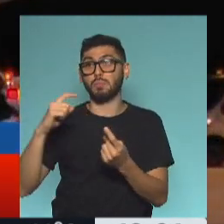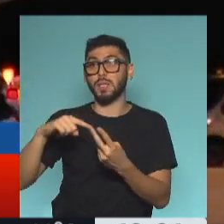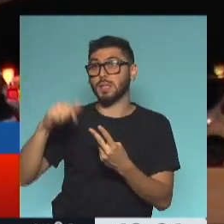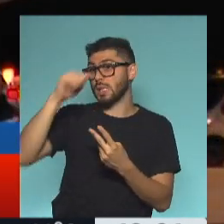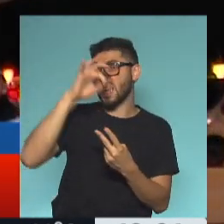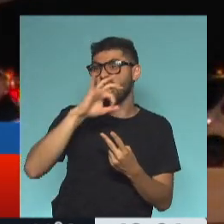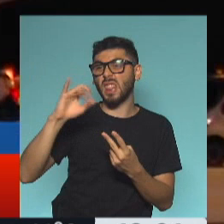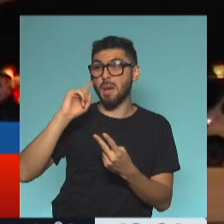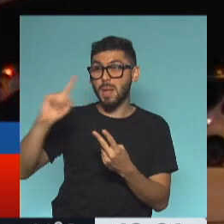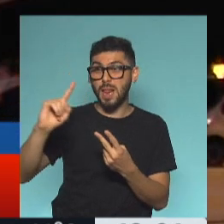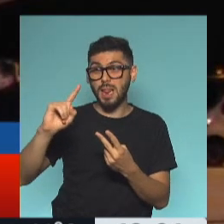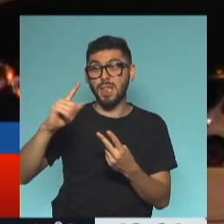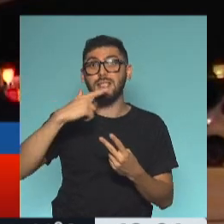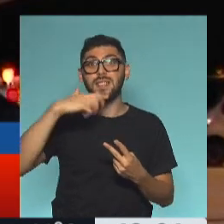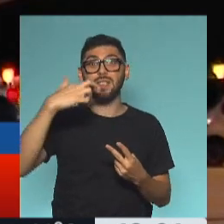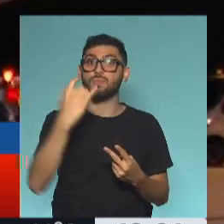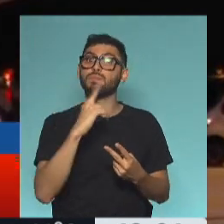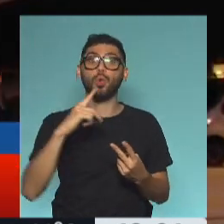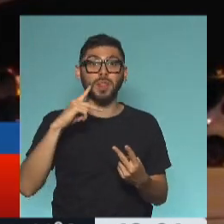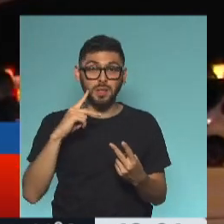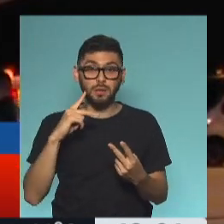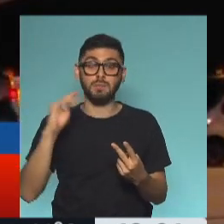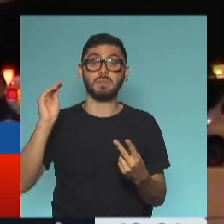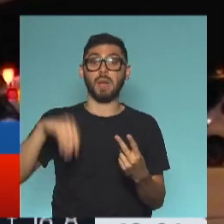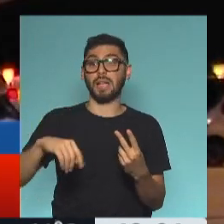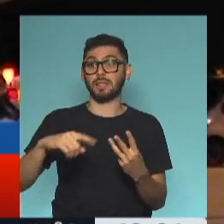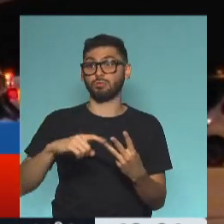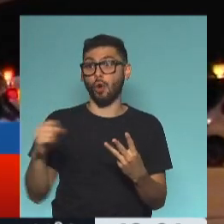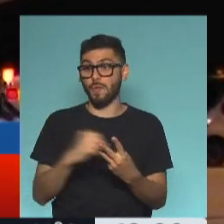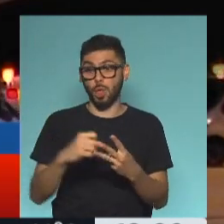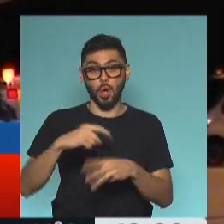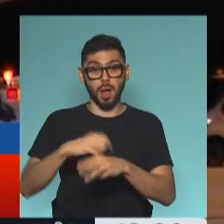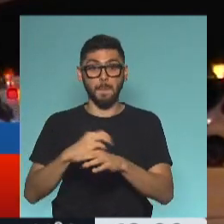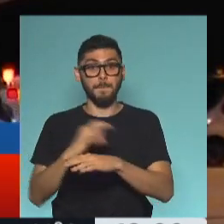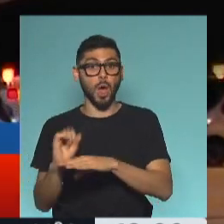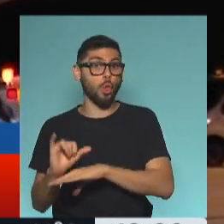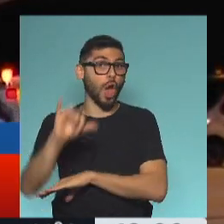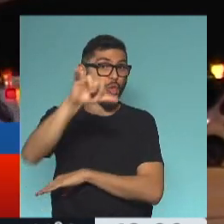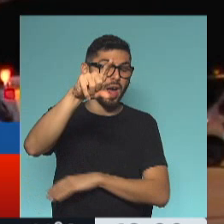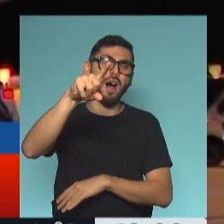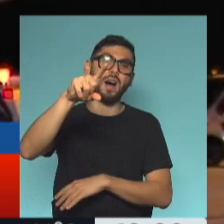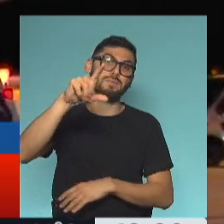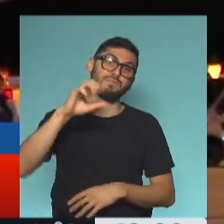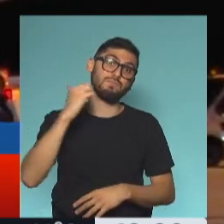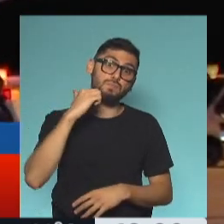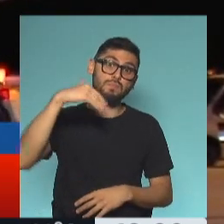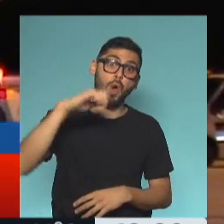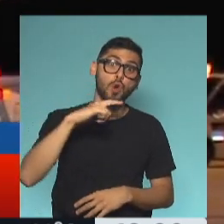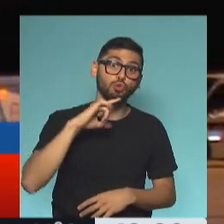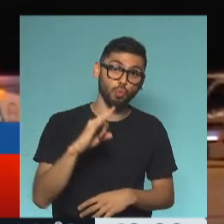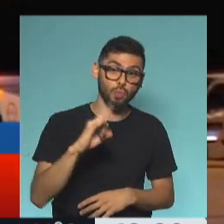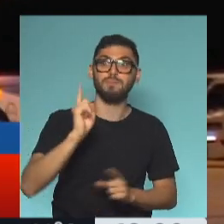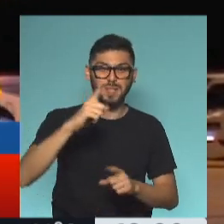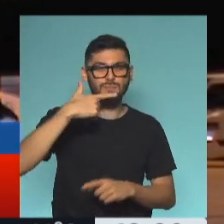contabas, Ari, de Sputnik, y este vuelo confirmado que sale a la madrugada otra vez hacia Moscú a traer más vacunas